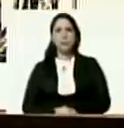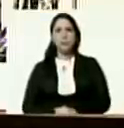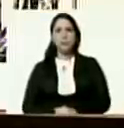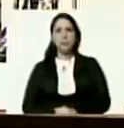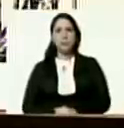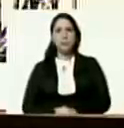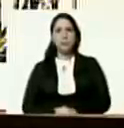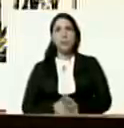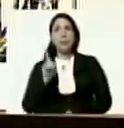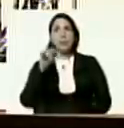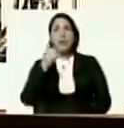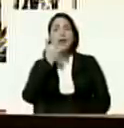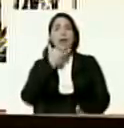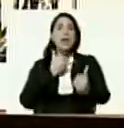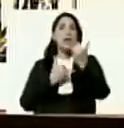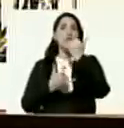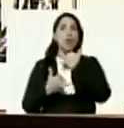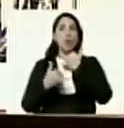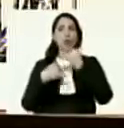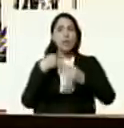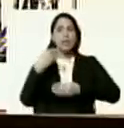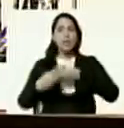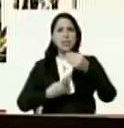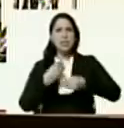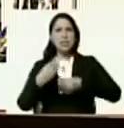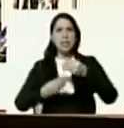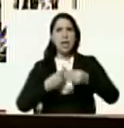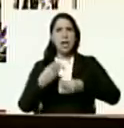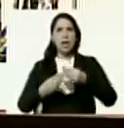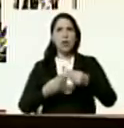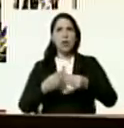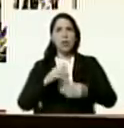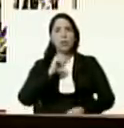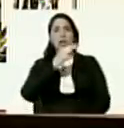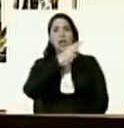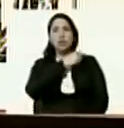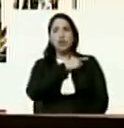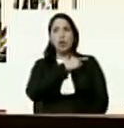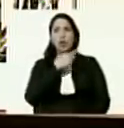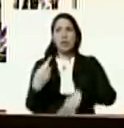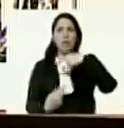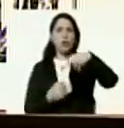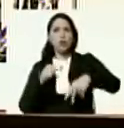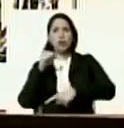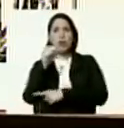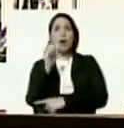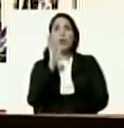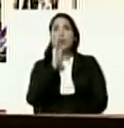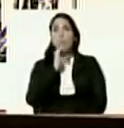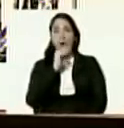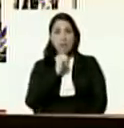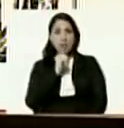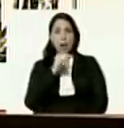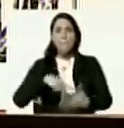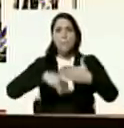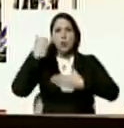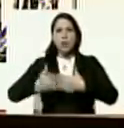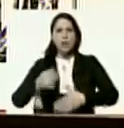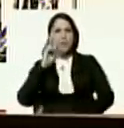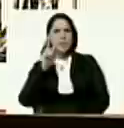y por los errores que cometió la dirección revolucionaria de entonces al no tener un proyecto y una visión de poder